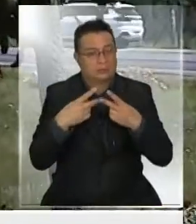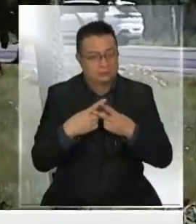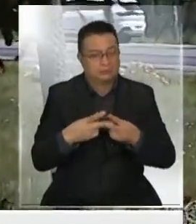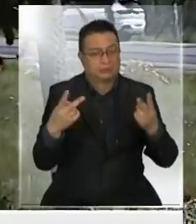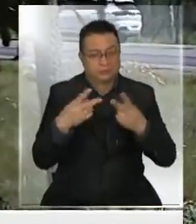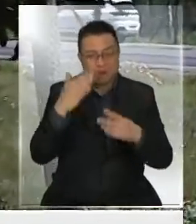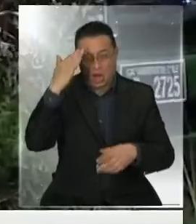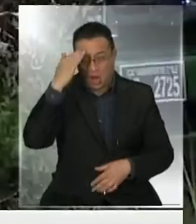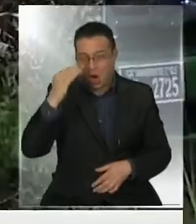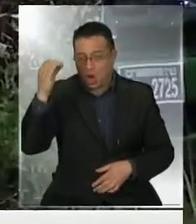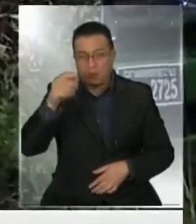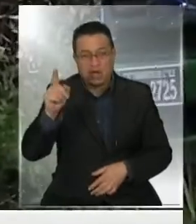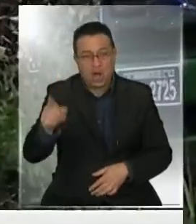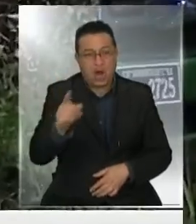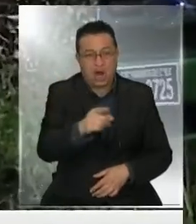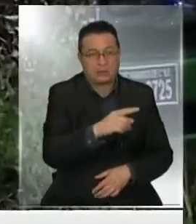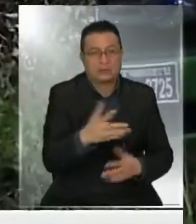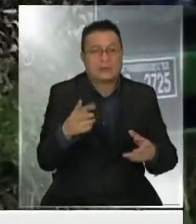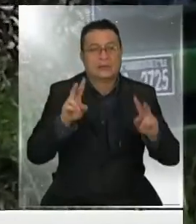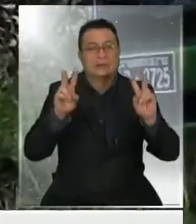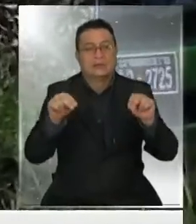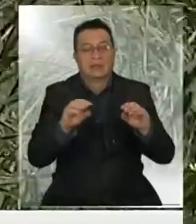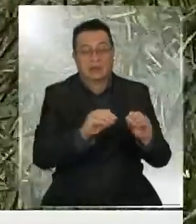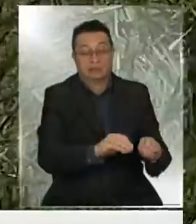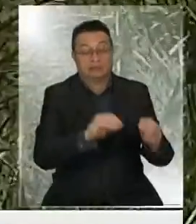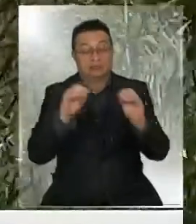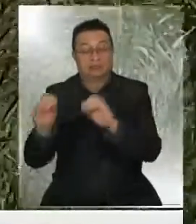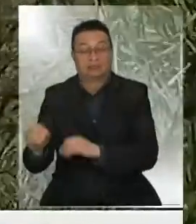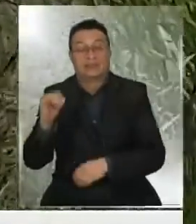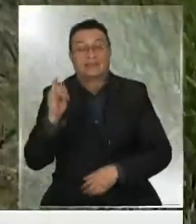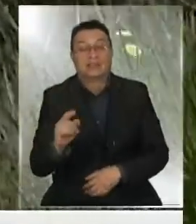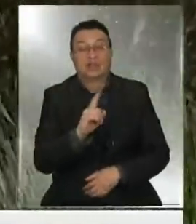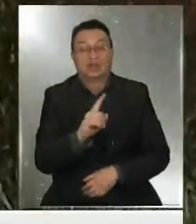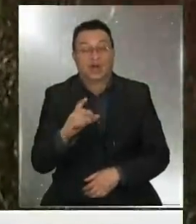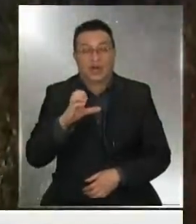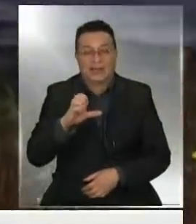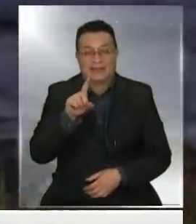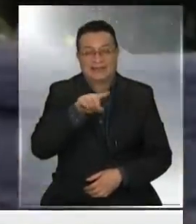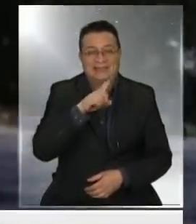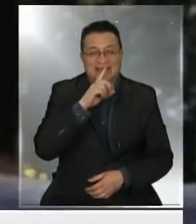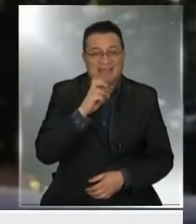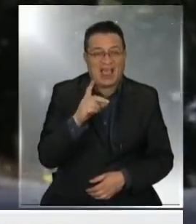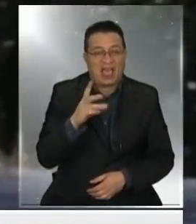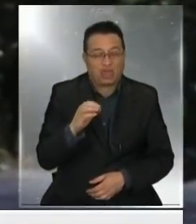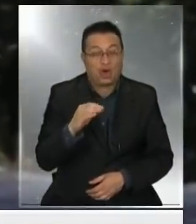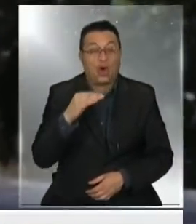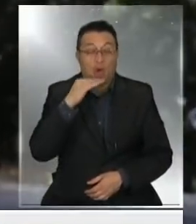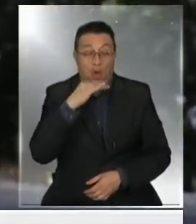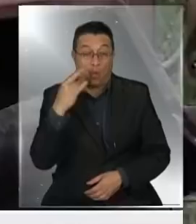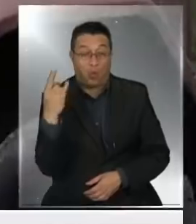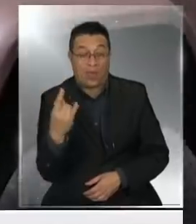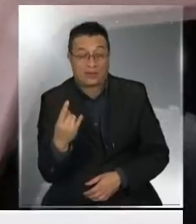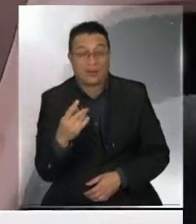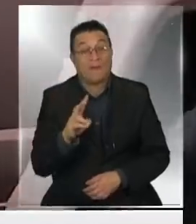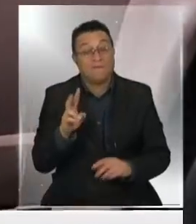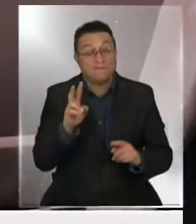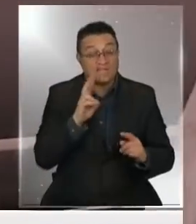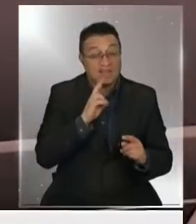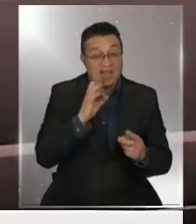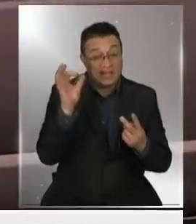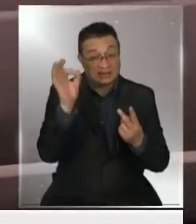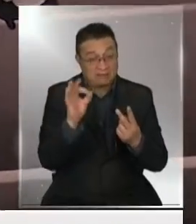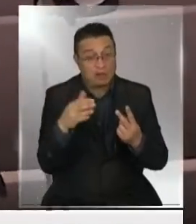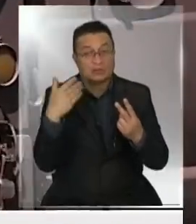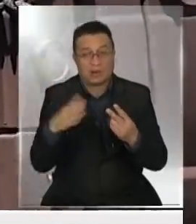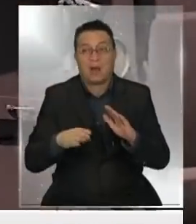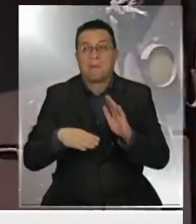a la opinión de sus habitantes respecto de la prolongación o no del estado de emergencia. Entre viernes y sábado ya han participado